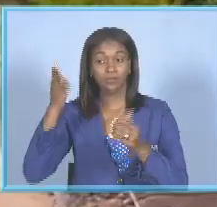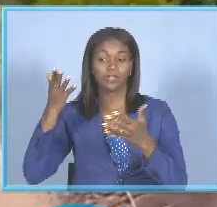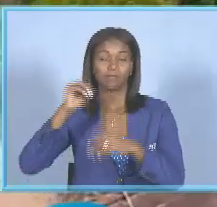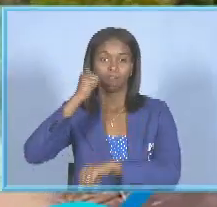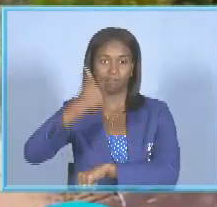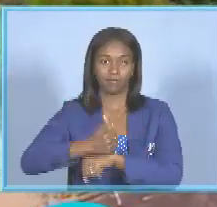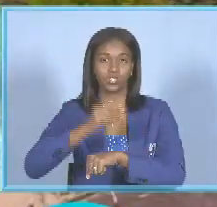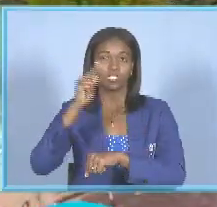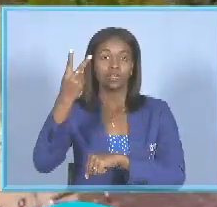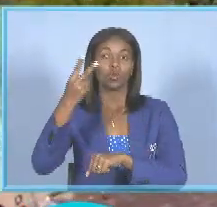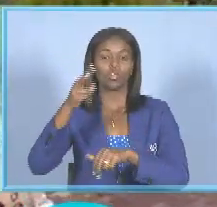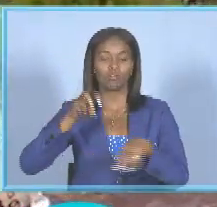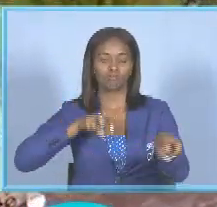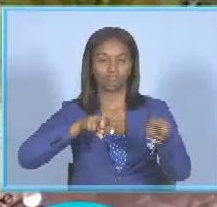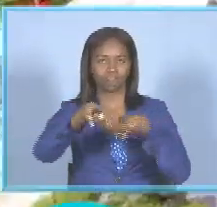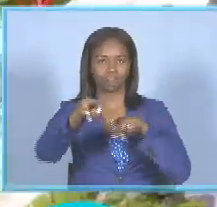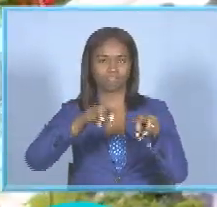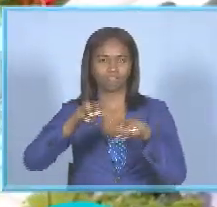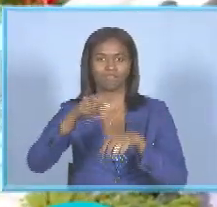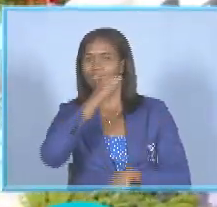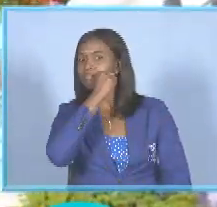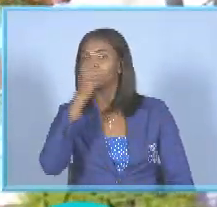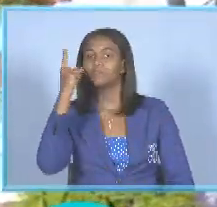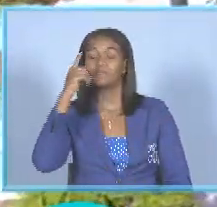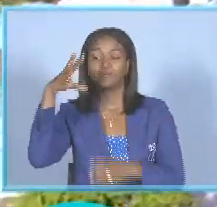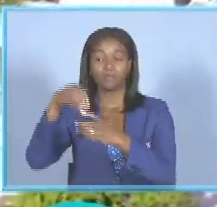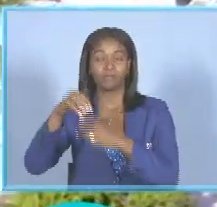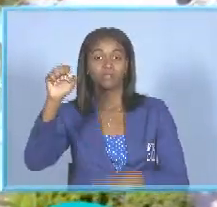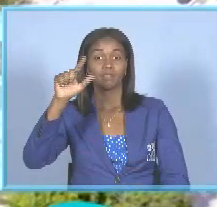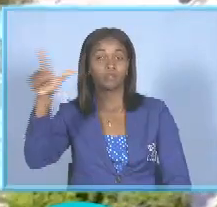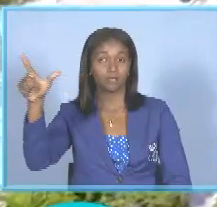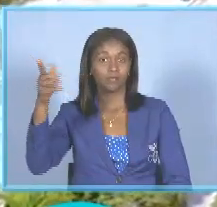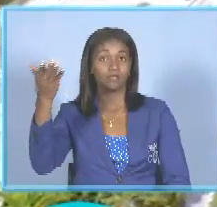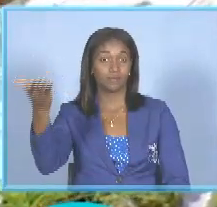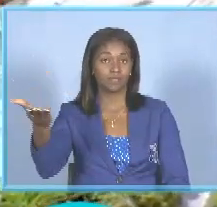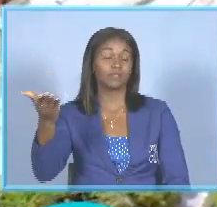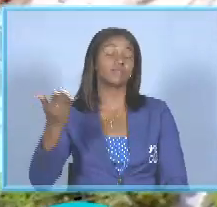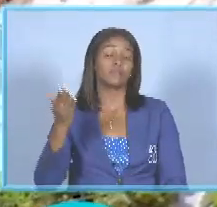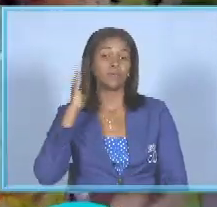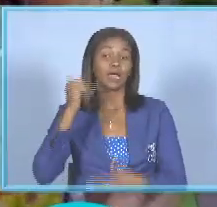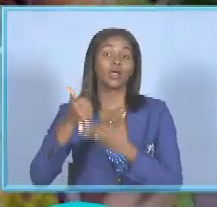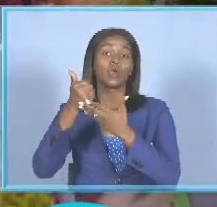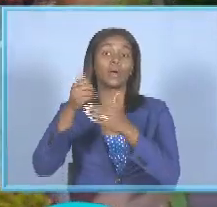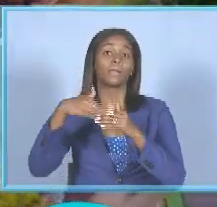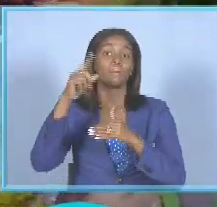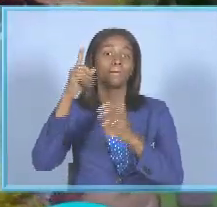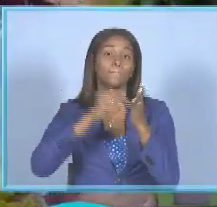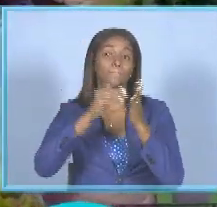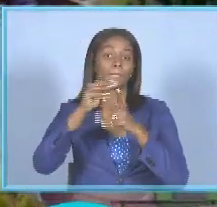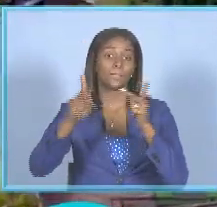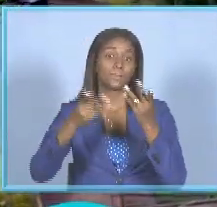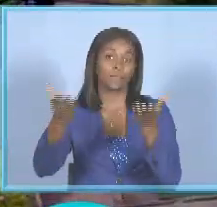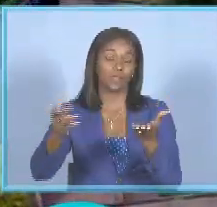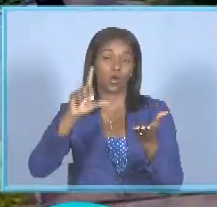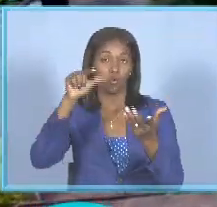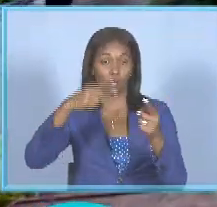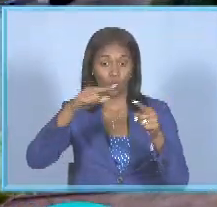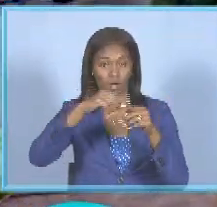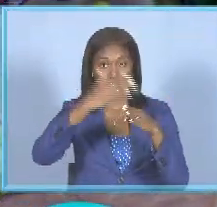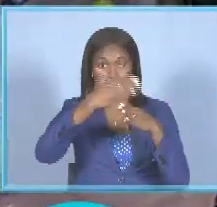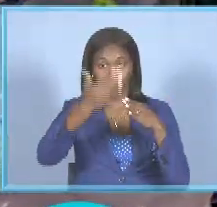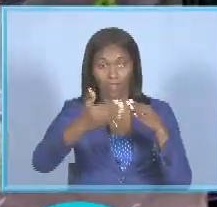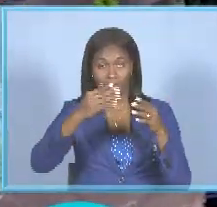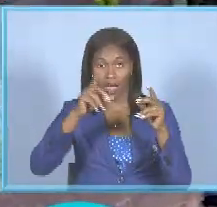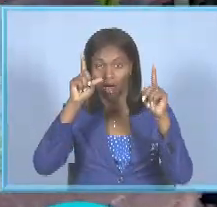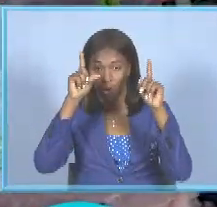funcionamiento la segunda línea del teleférico de Santo Domingo en Los Alcarrizos, el que va a Los Alcarrizos, ¿no? Y que va a impactar a más de 1 millón de personas. Luego de culminado el periodo de